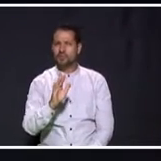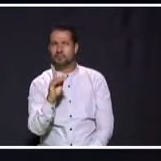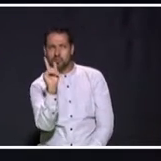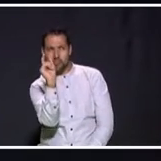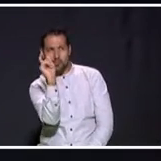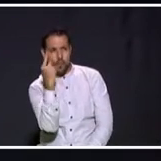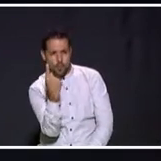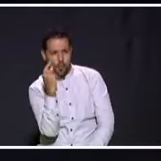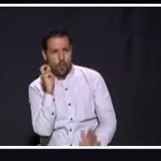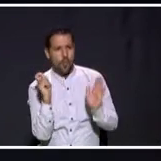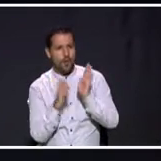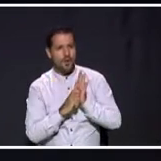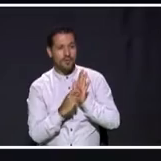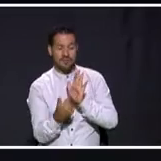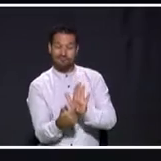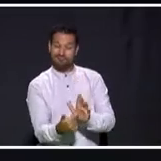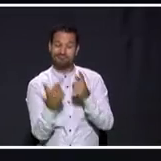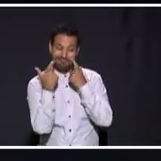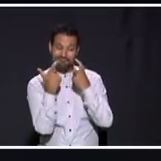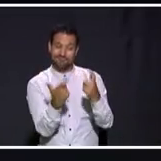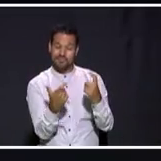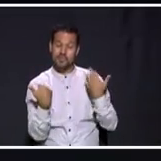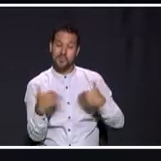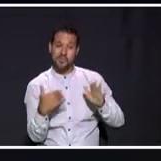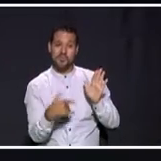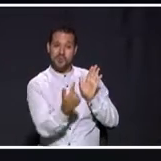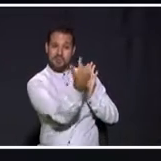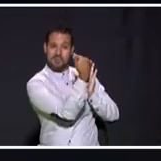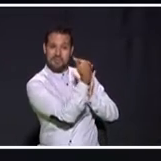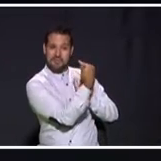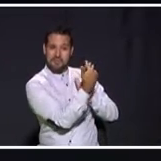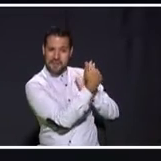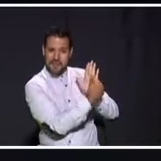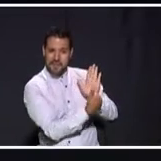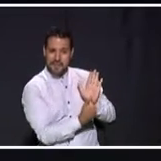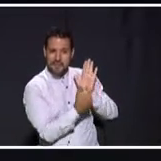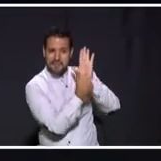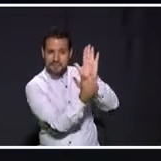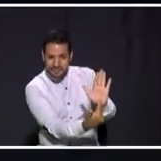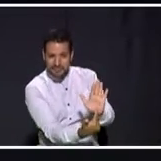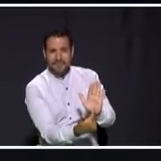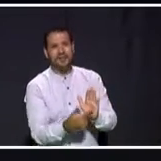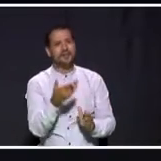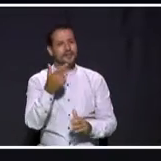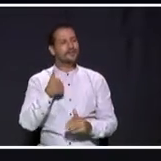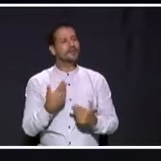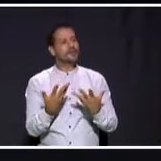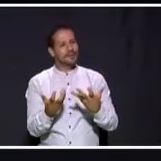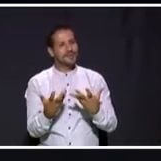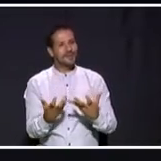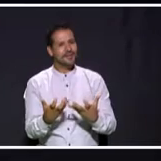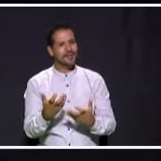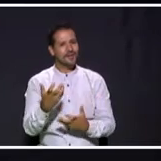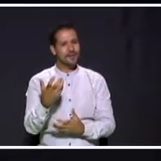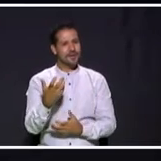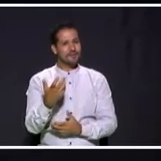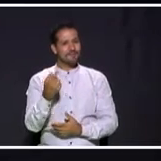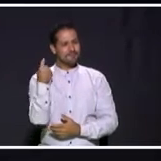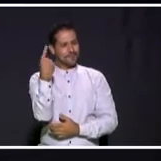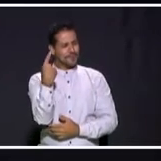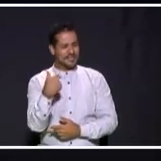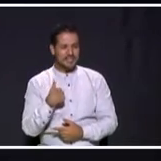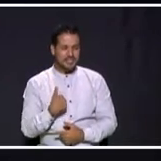resultados muy muy destacables entre en política porque me indigna la corrupción me indigna que